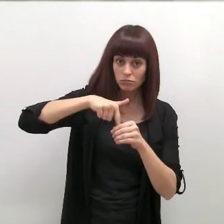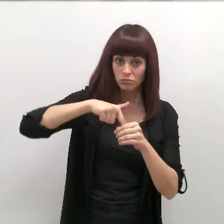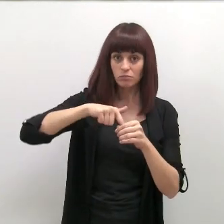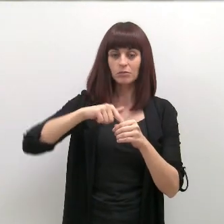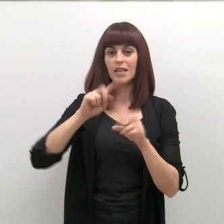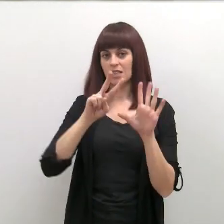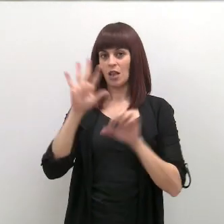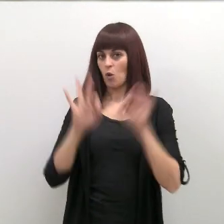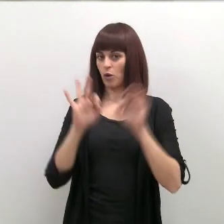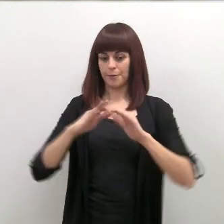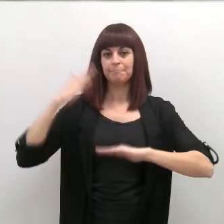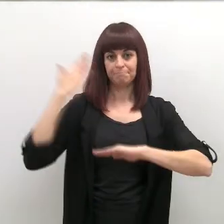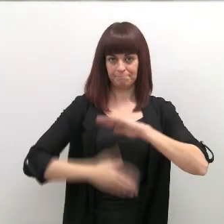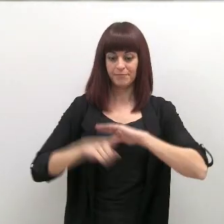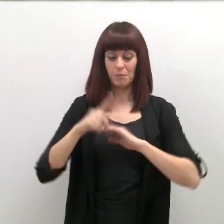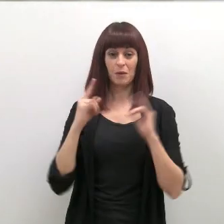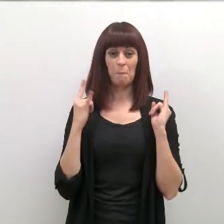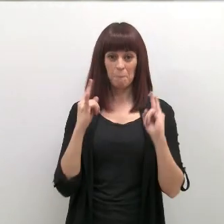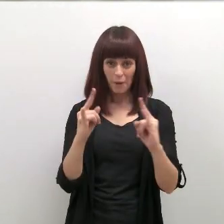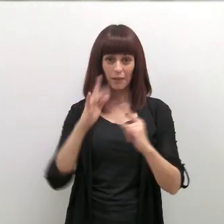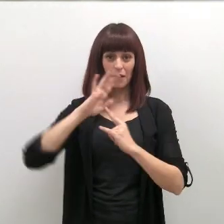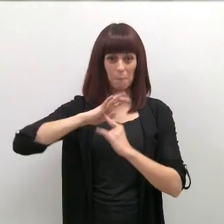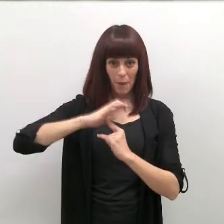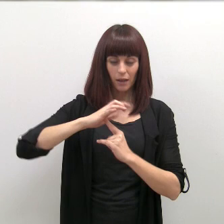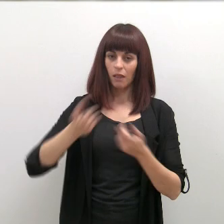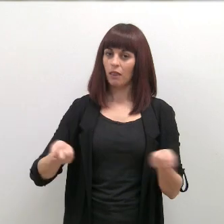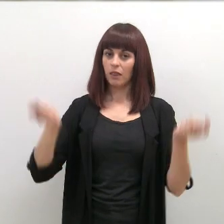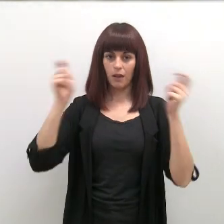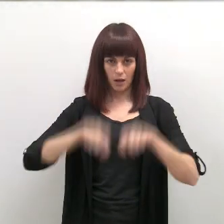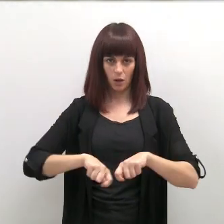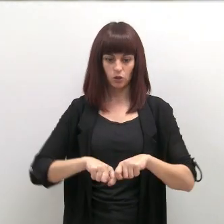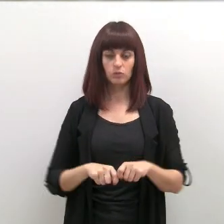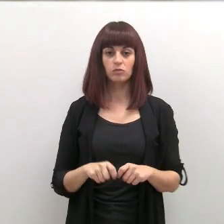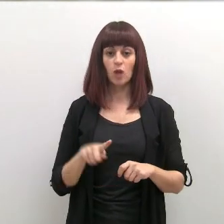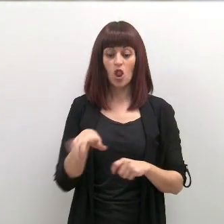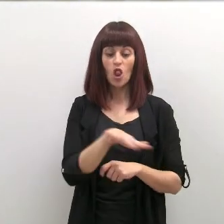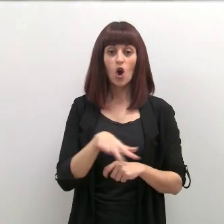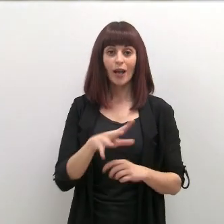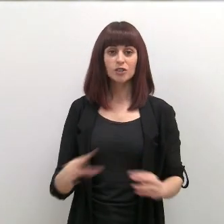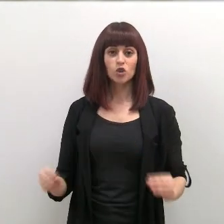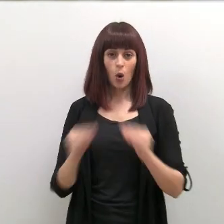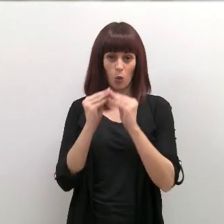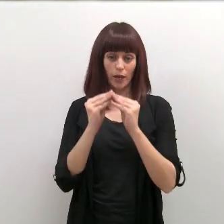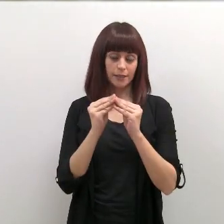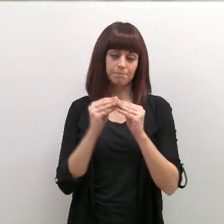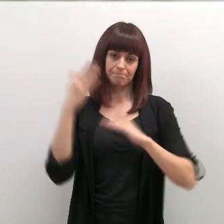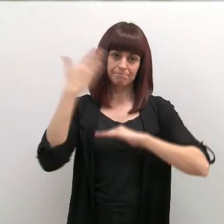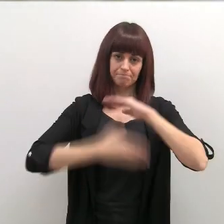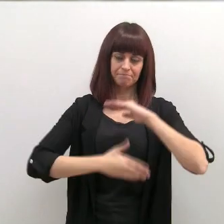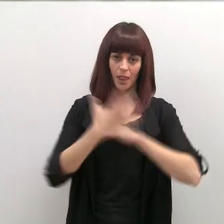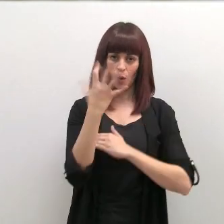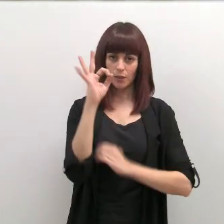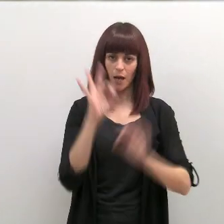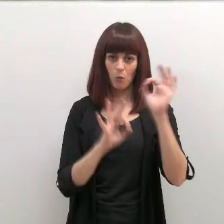50% de aforo de comercio, cierre de parques y jardines, 50% para zonas comunes en hoteles, 30%, y